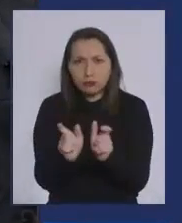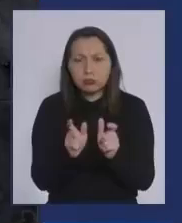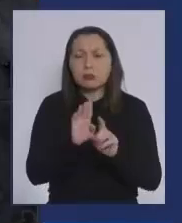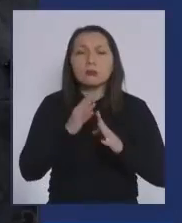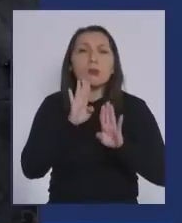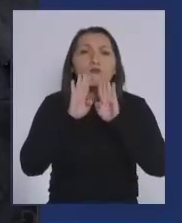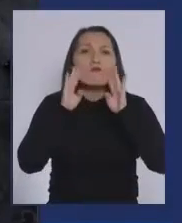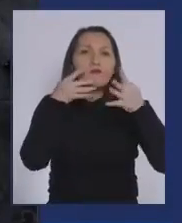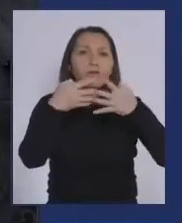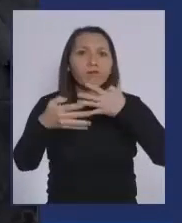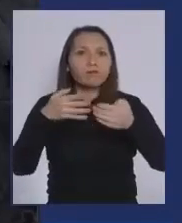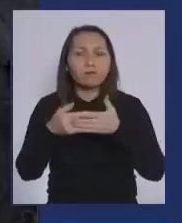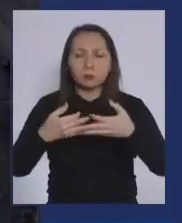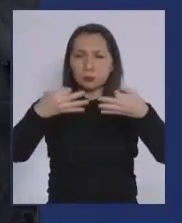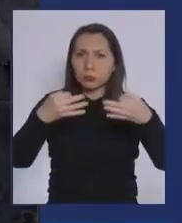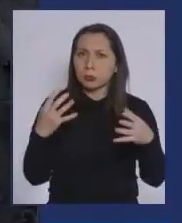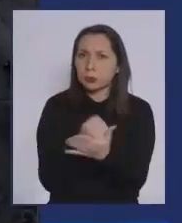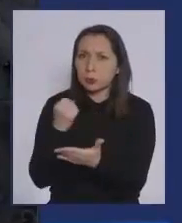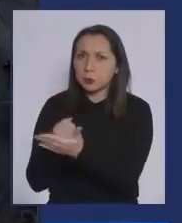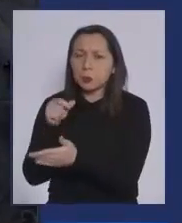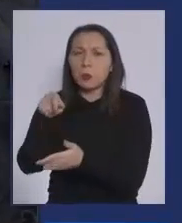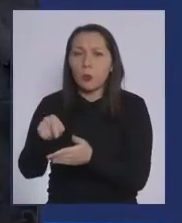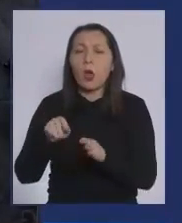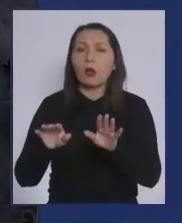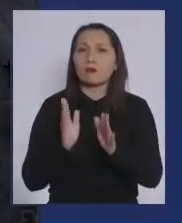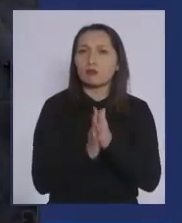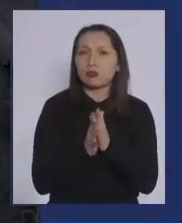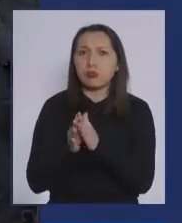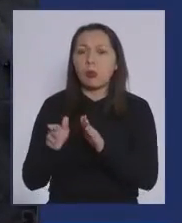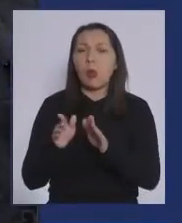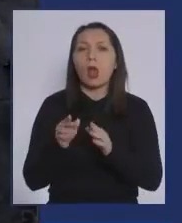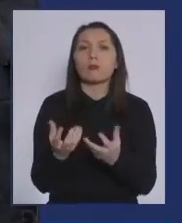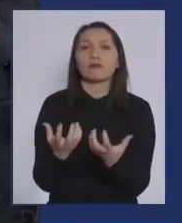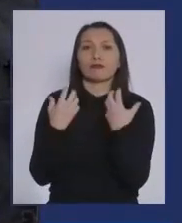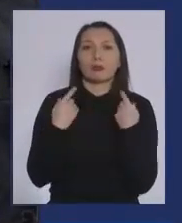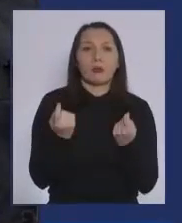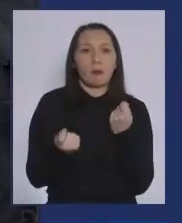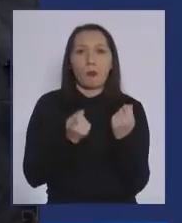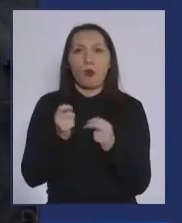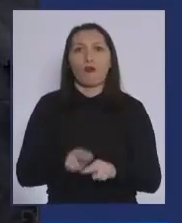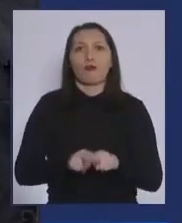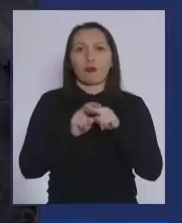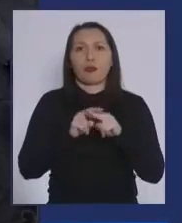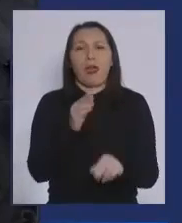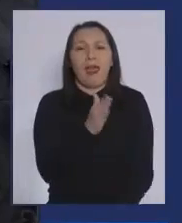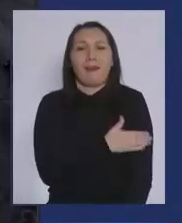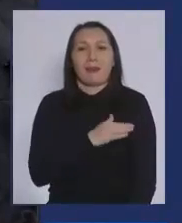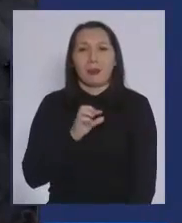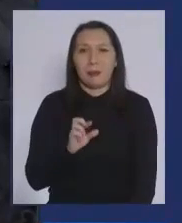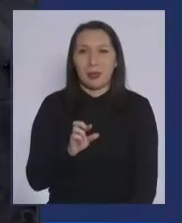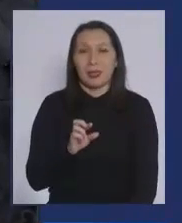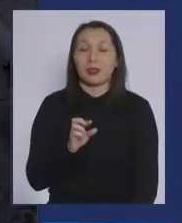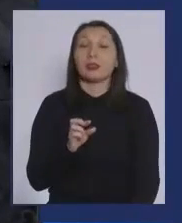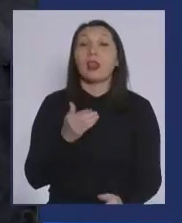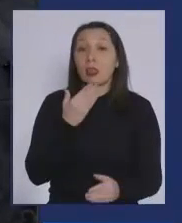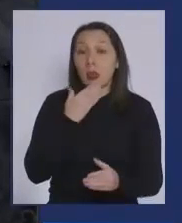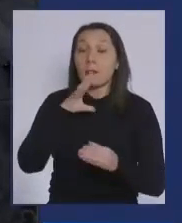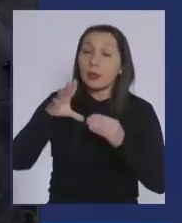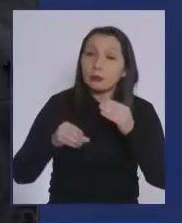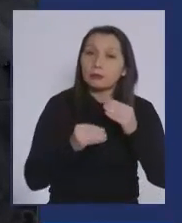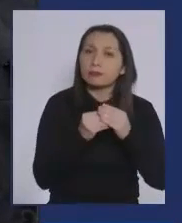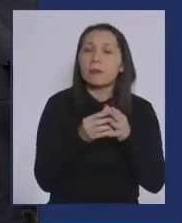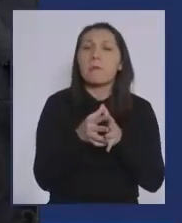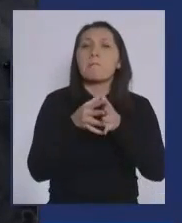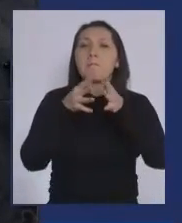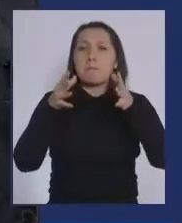transparencia mayor eficiencia en el uso y administración de los recursos previsionales y también incorpora una